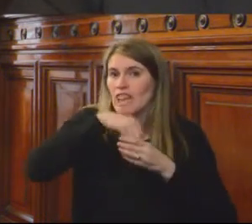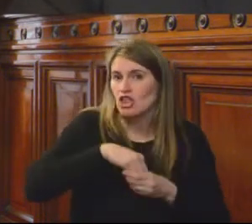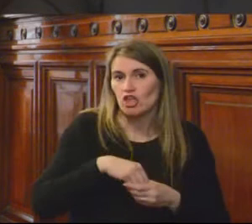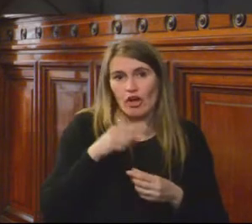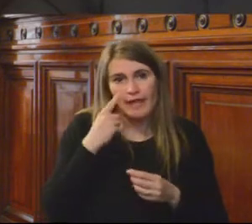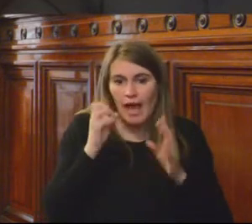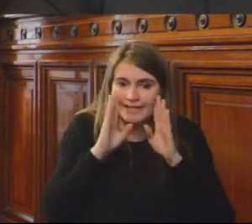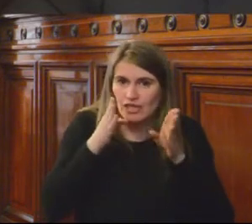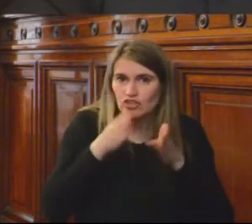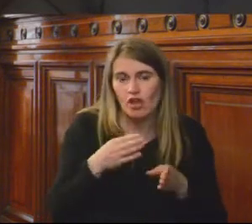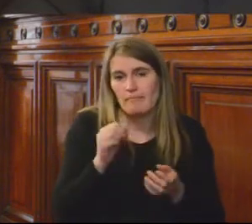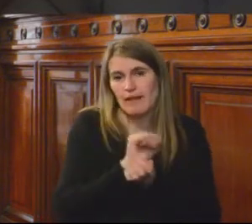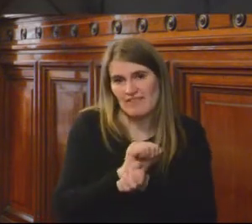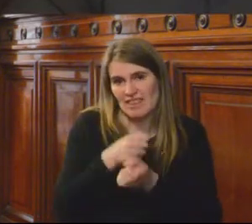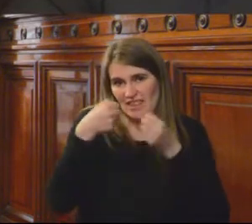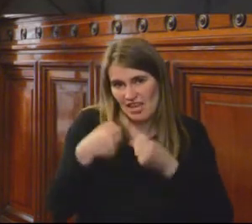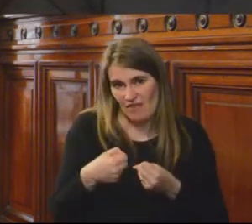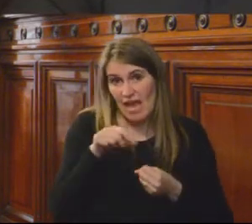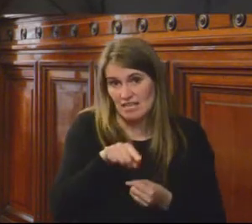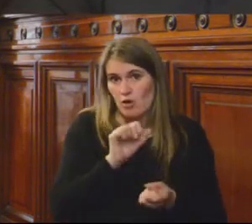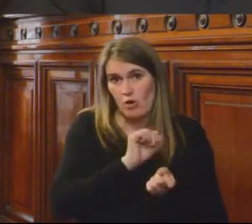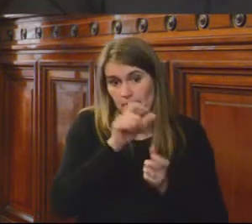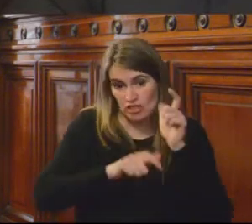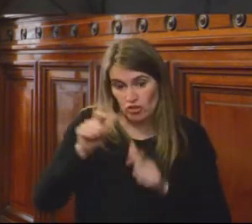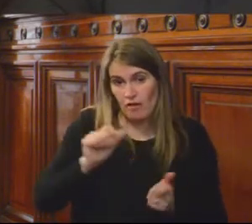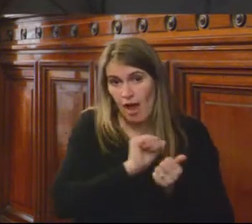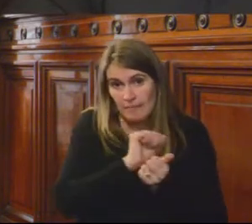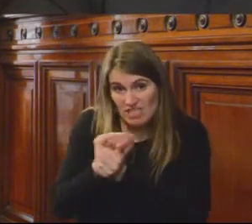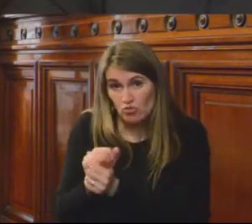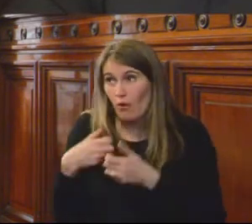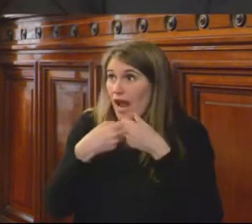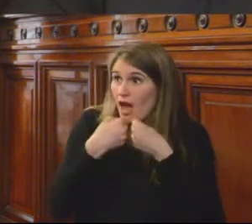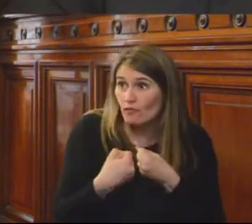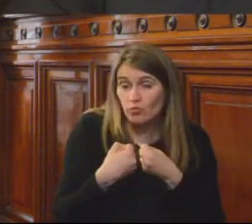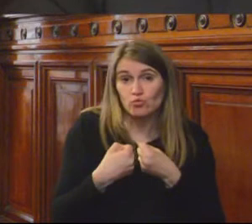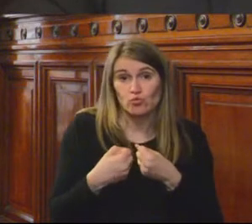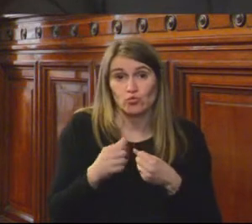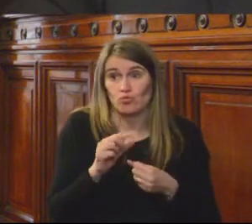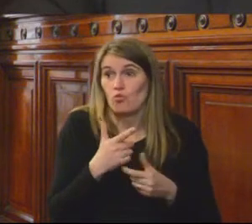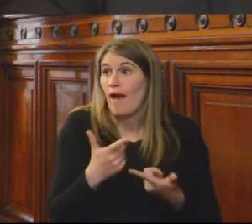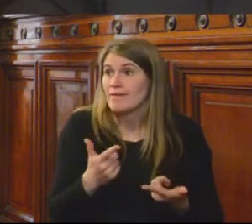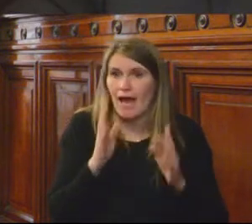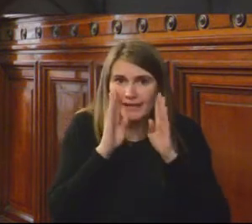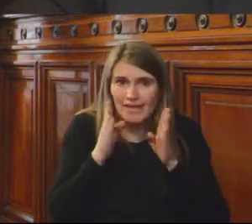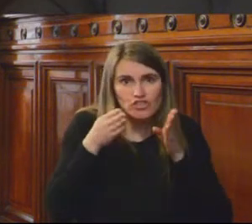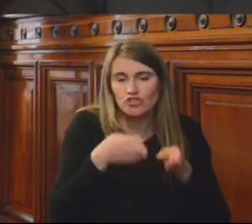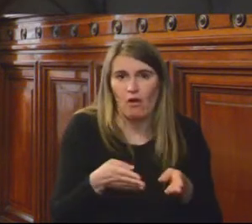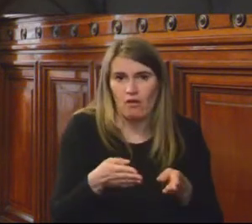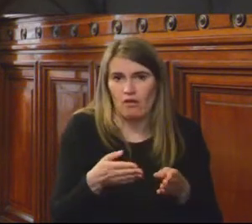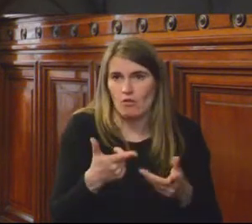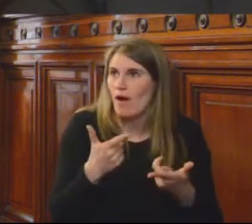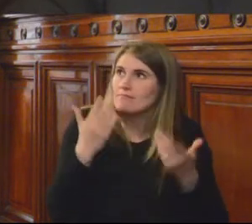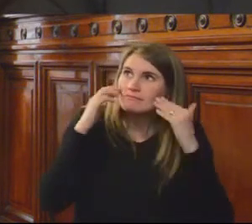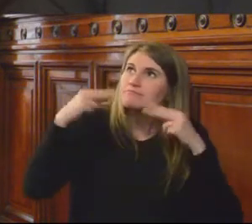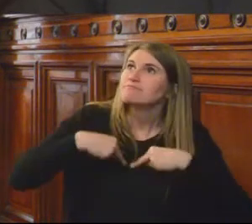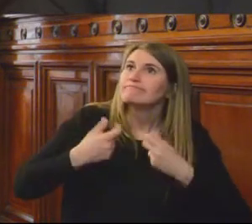preventiva, que se viven estos reclusos que están en calabozos donde no tienen ningún tipo de atención por parte